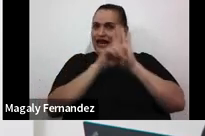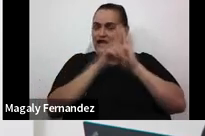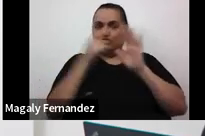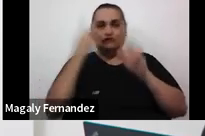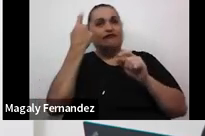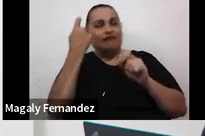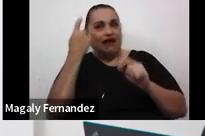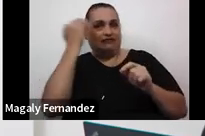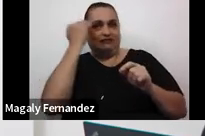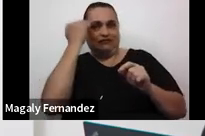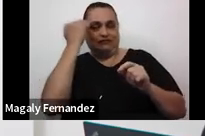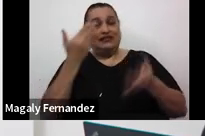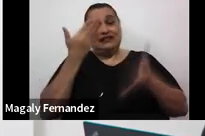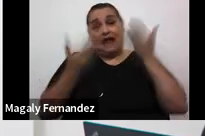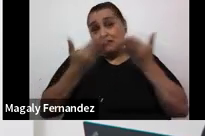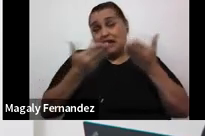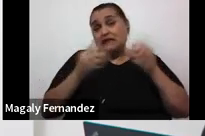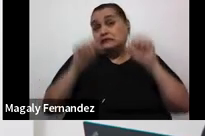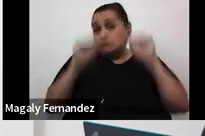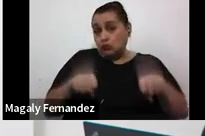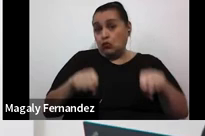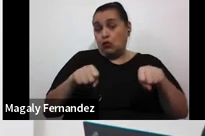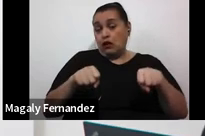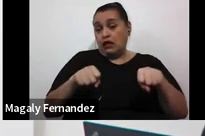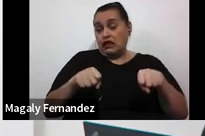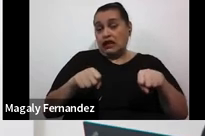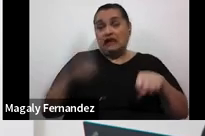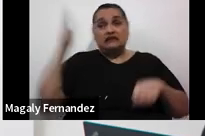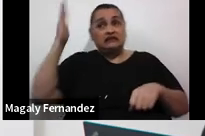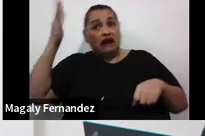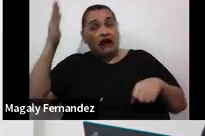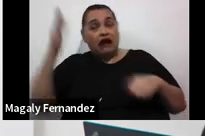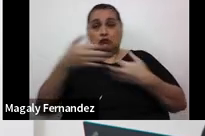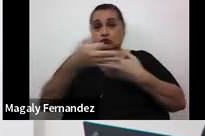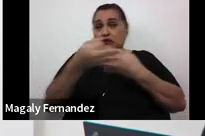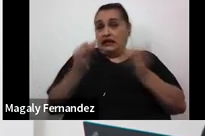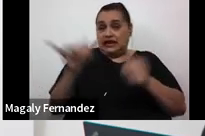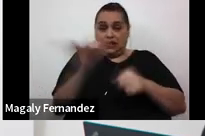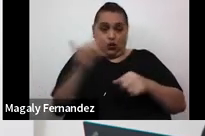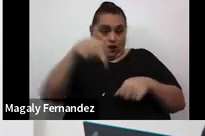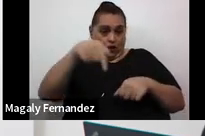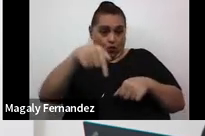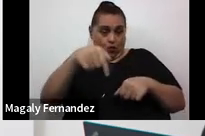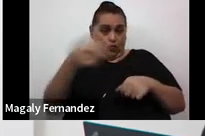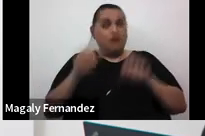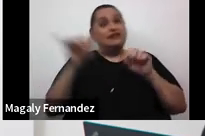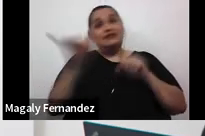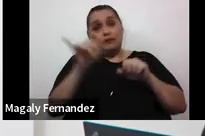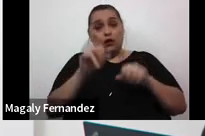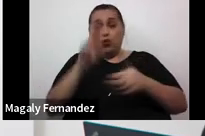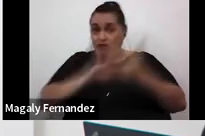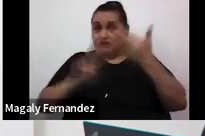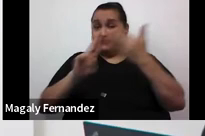tal vez que hubiera algún tipo de de no sé de charlas y como esta pero también que las universidades